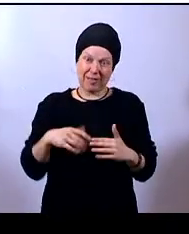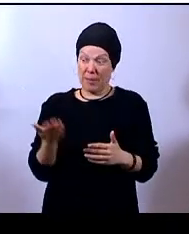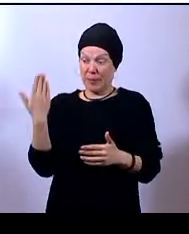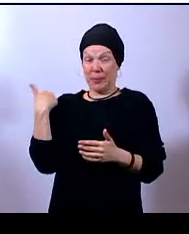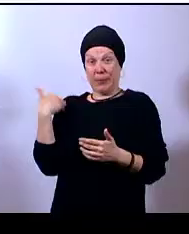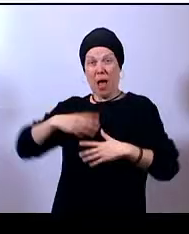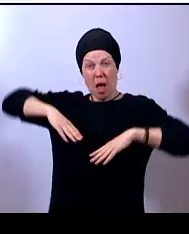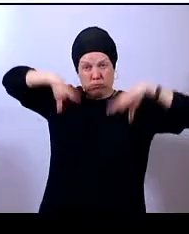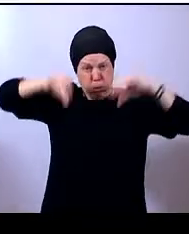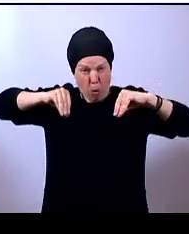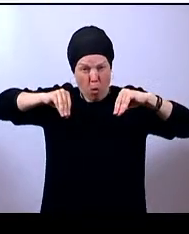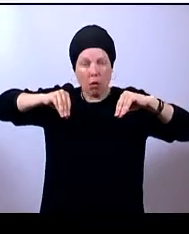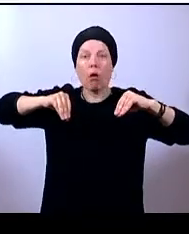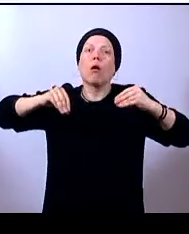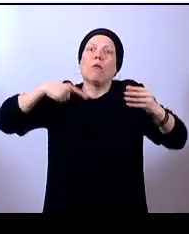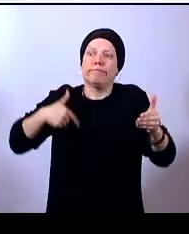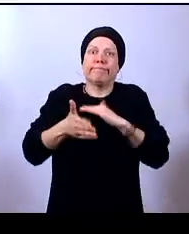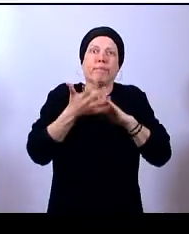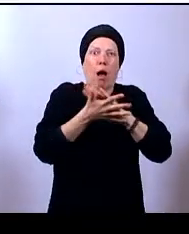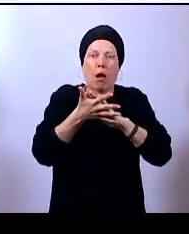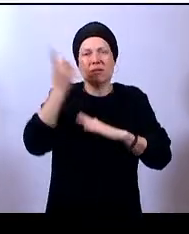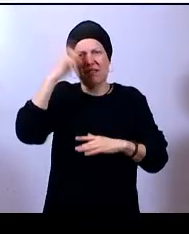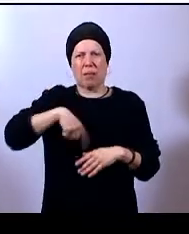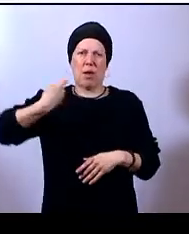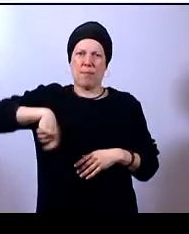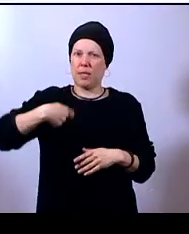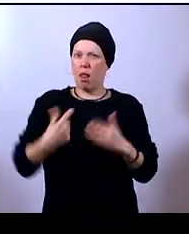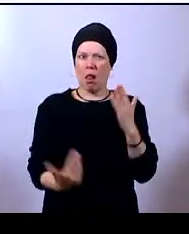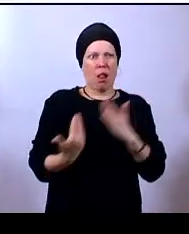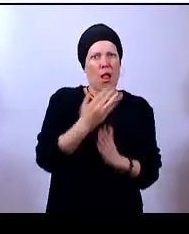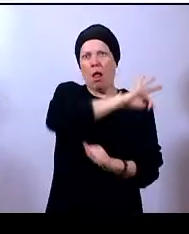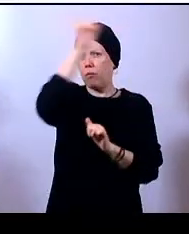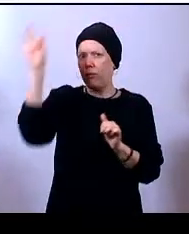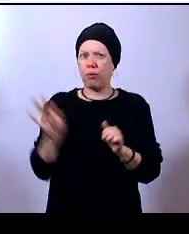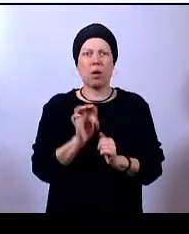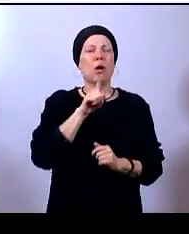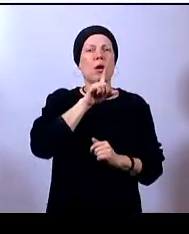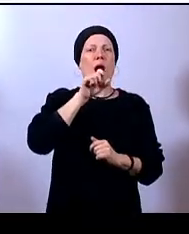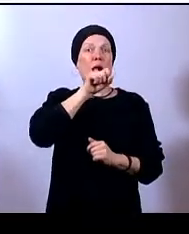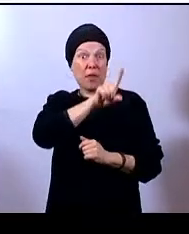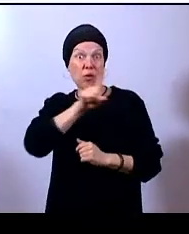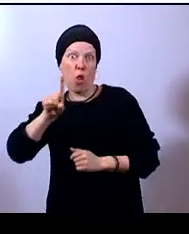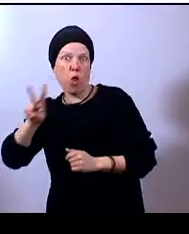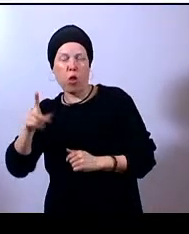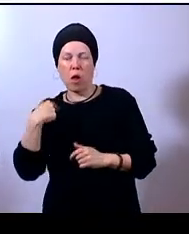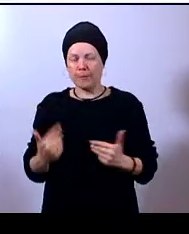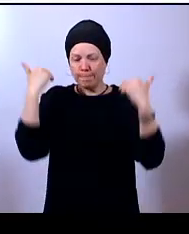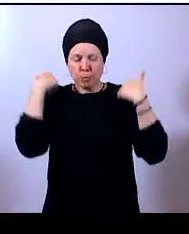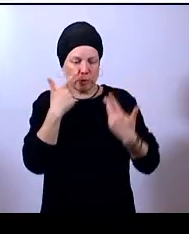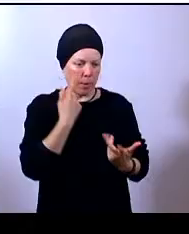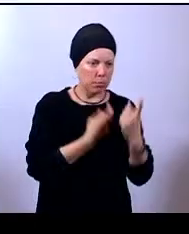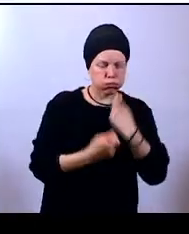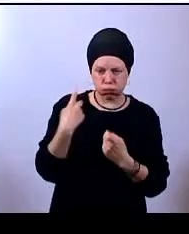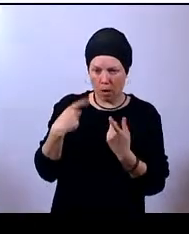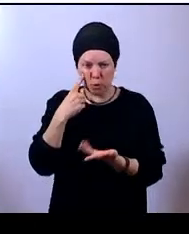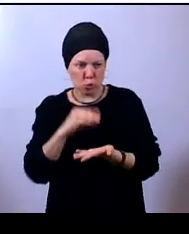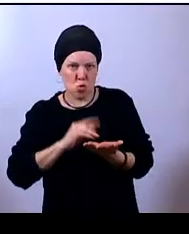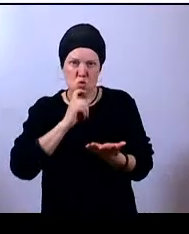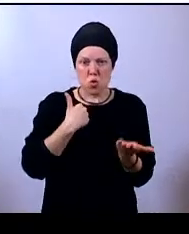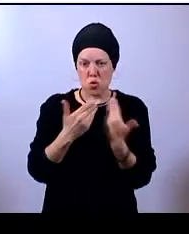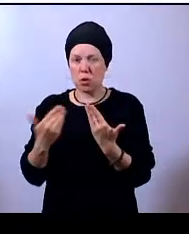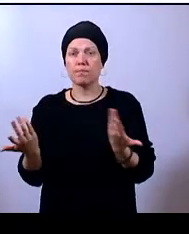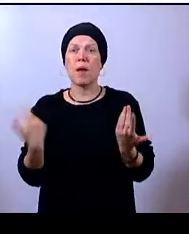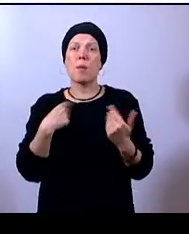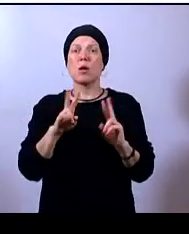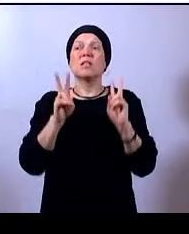inició el apagón. Como saben, la presidenta ha estado día y noche en el 112 a cargo de esta situación. En cuanto